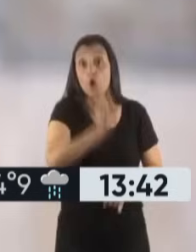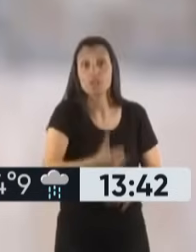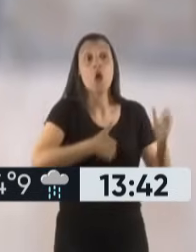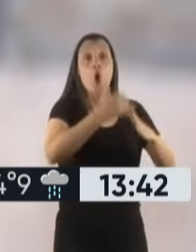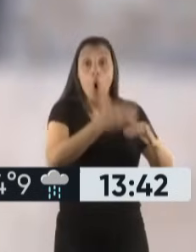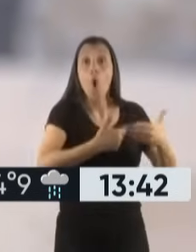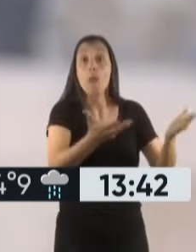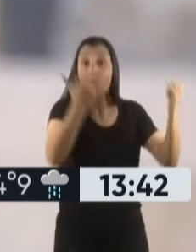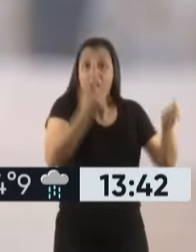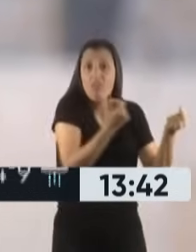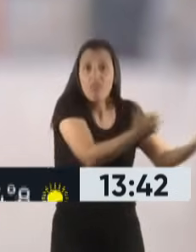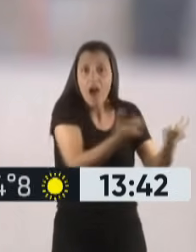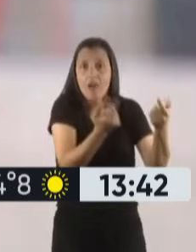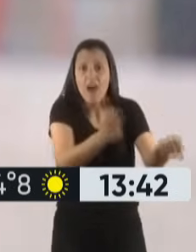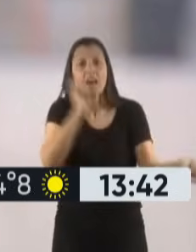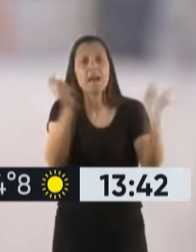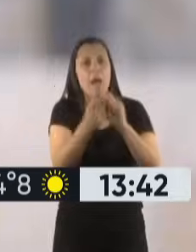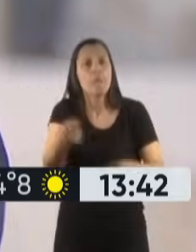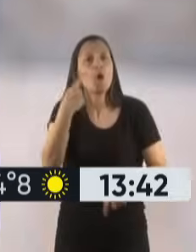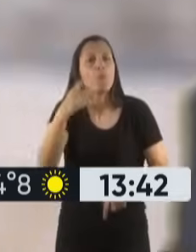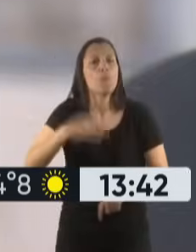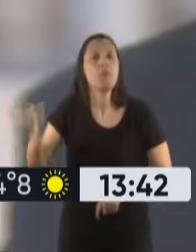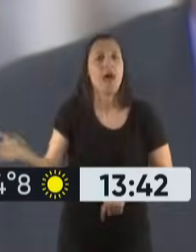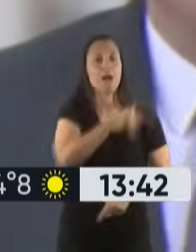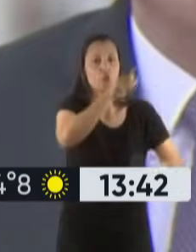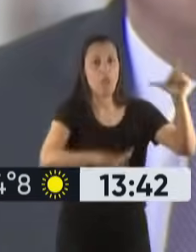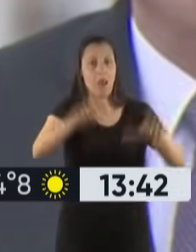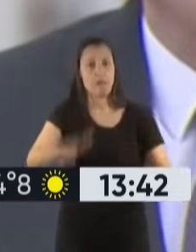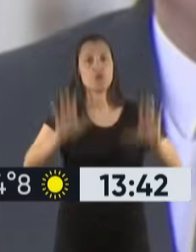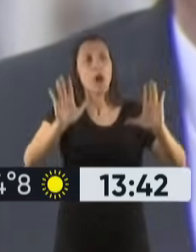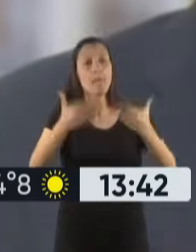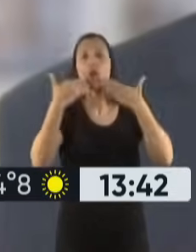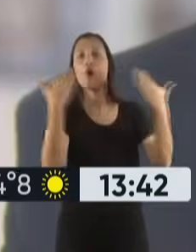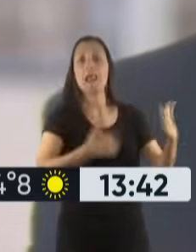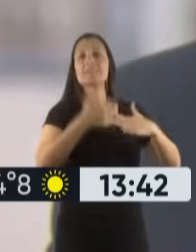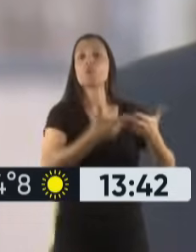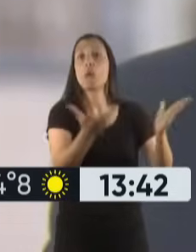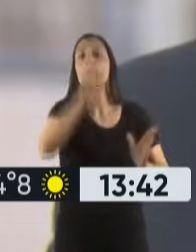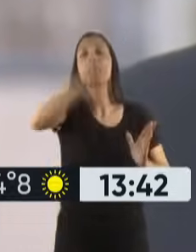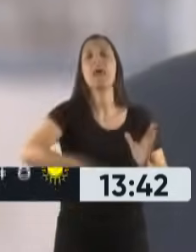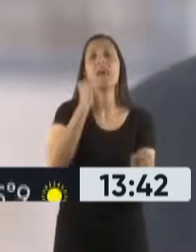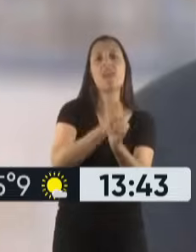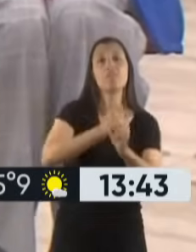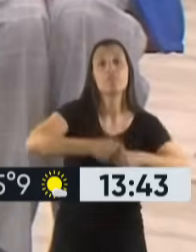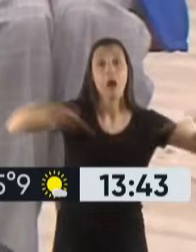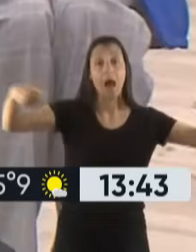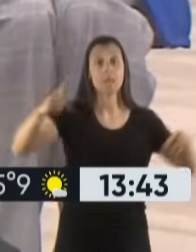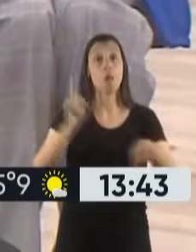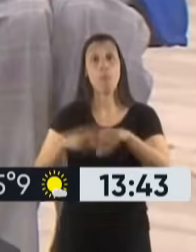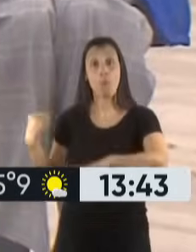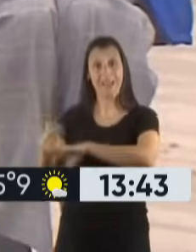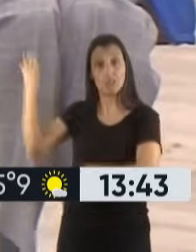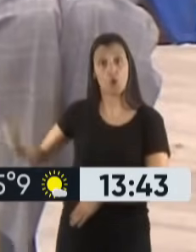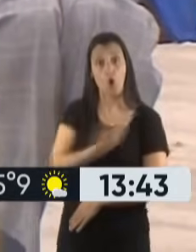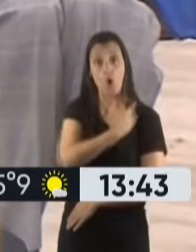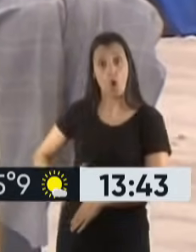le cambiamos la vida a nuestra gente, pero también es la forma que multiplicamos trabajo. Cuando vos asumiste,